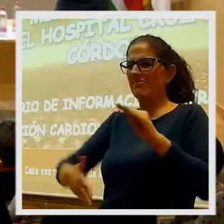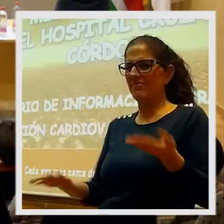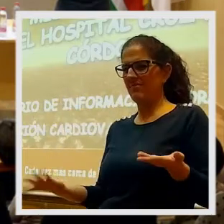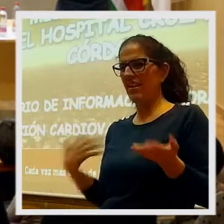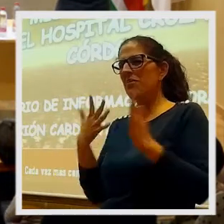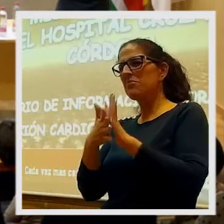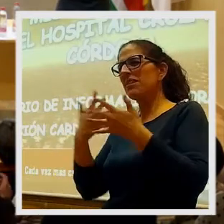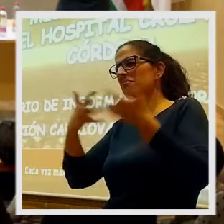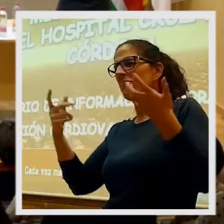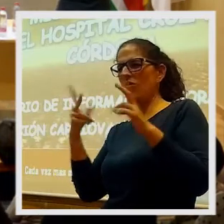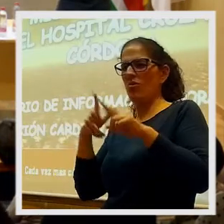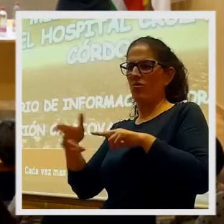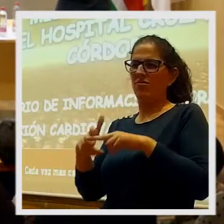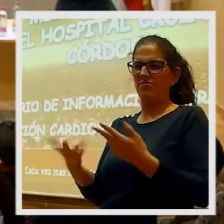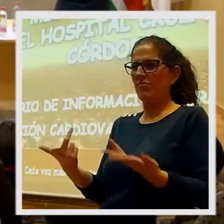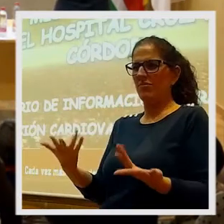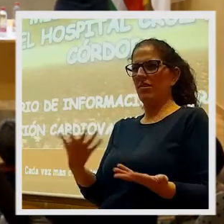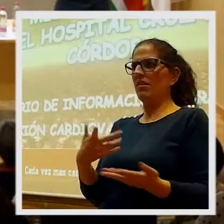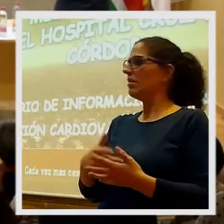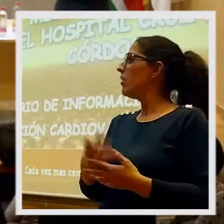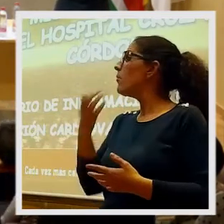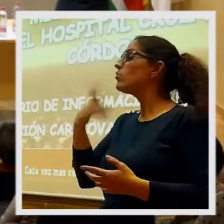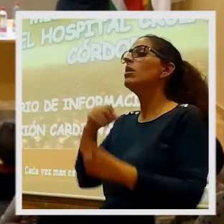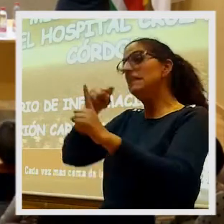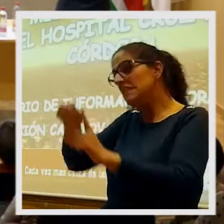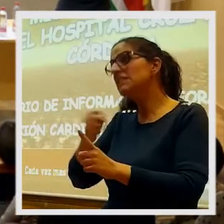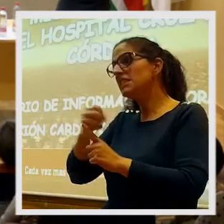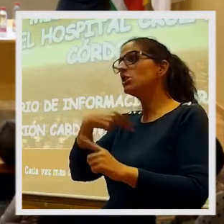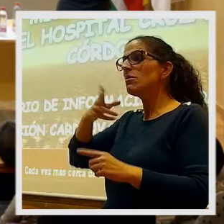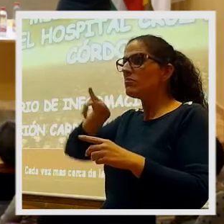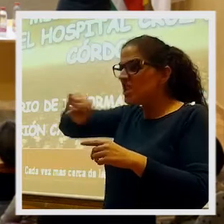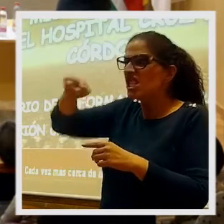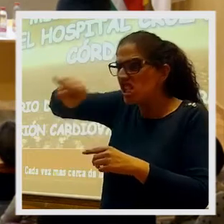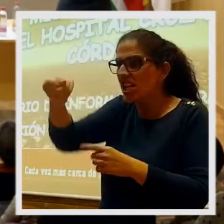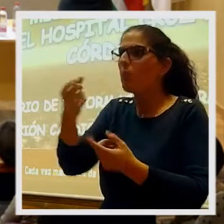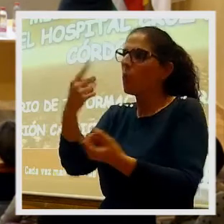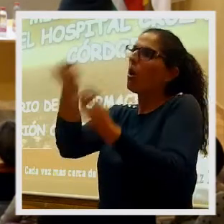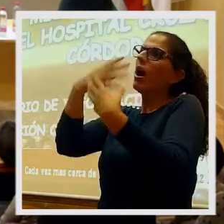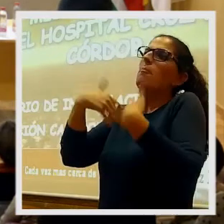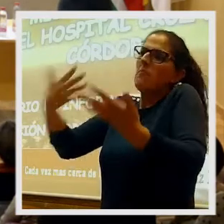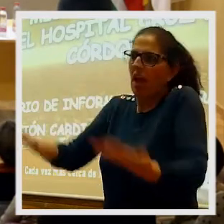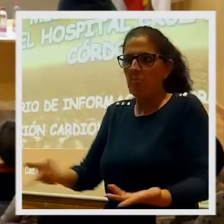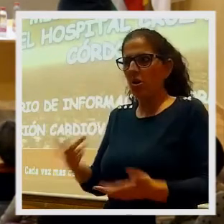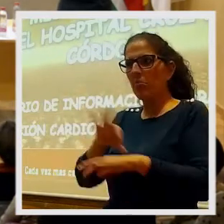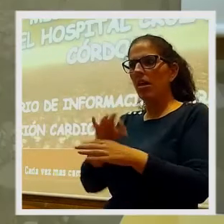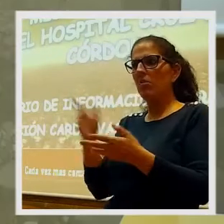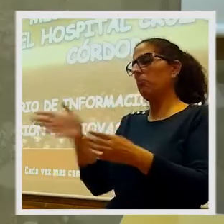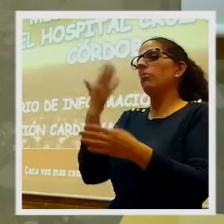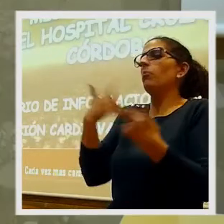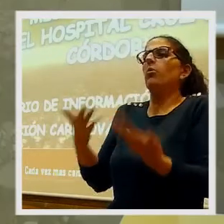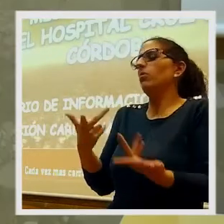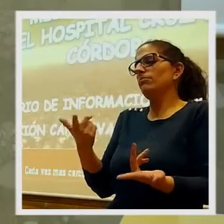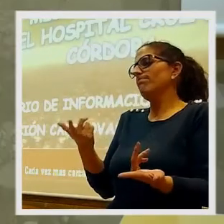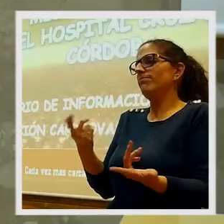escuetos las explicaciones. Solo si llega un pesado como yo y le mete los dedos, te cuentan un poco más. Perdón por el